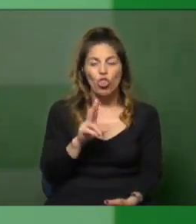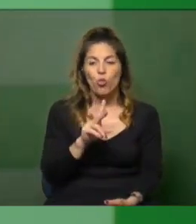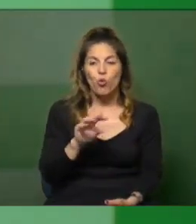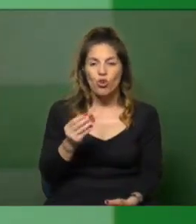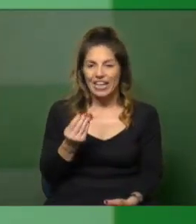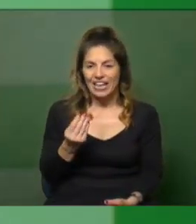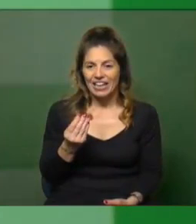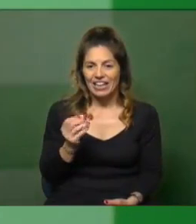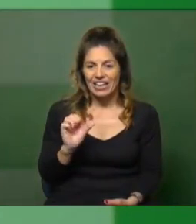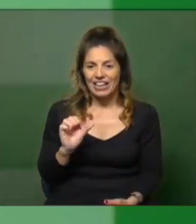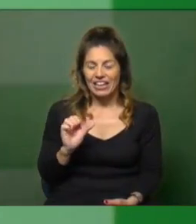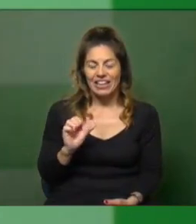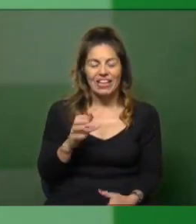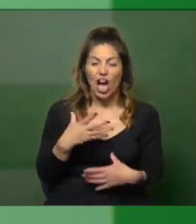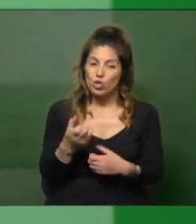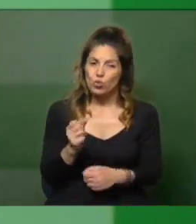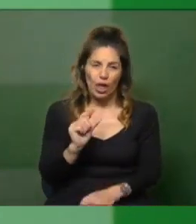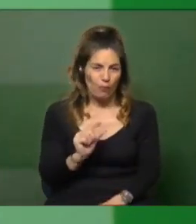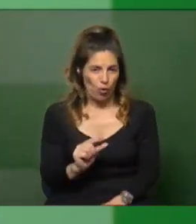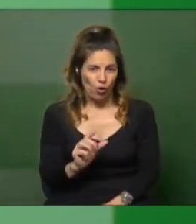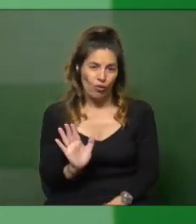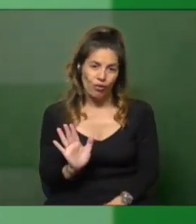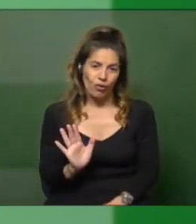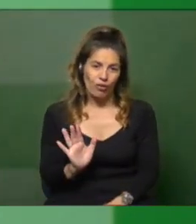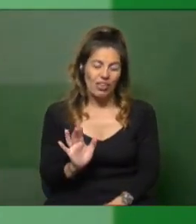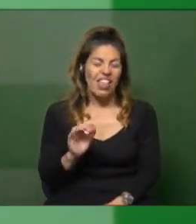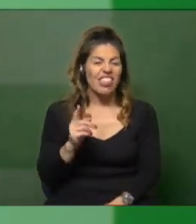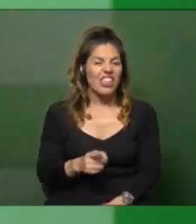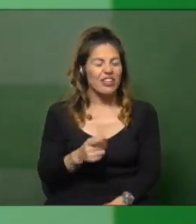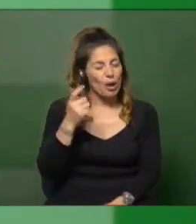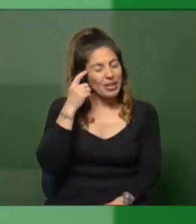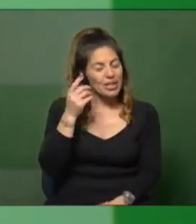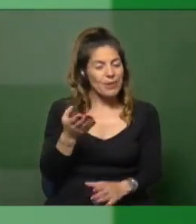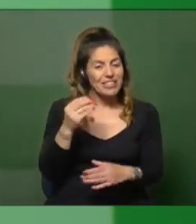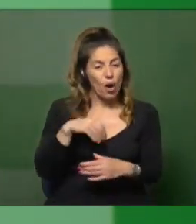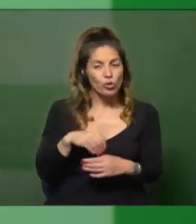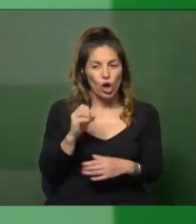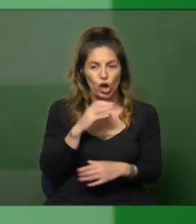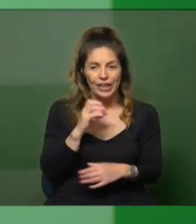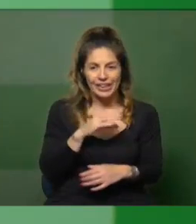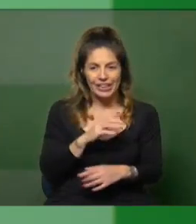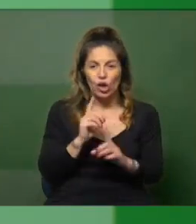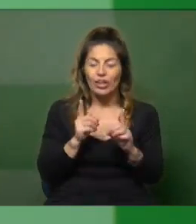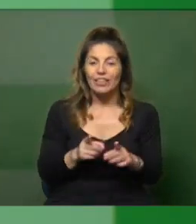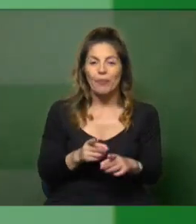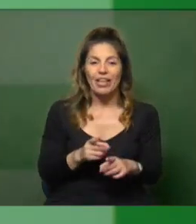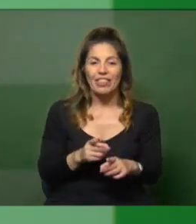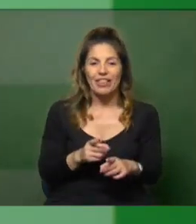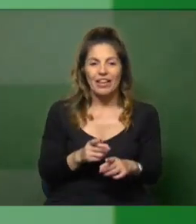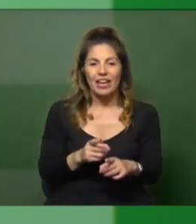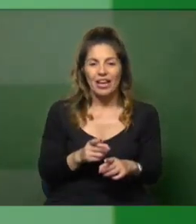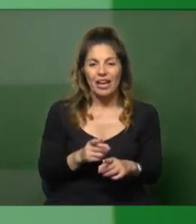debería estar pensando en en en ser más autocrítico autocrítica que también le cabe como decía Pablo